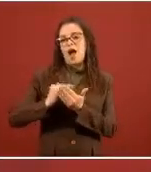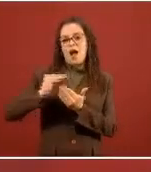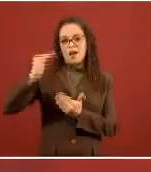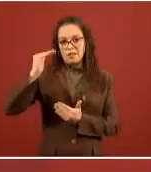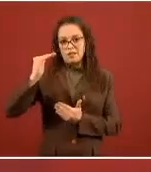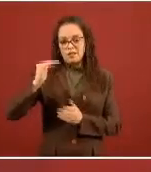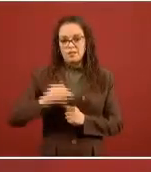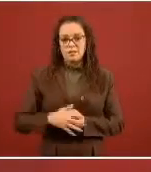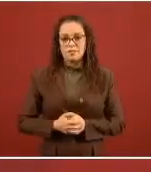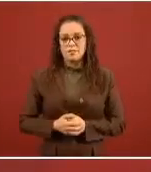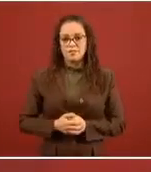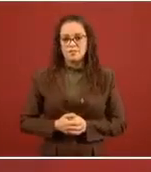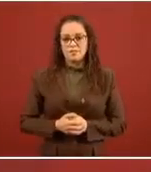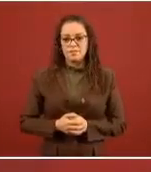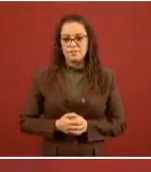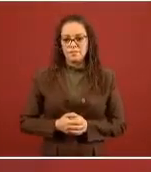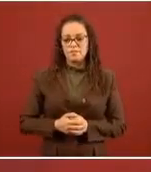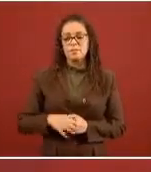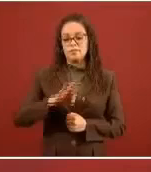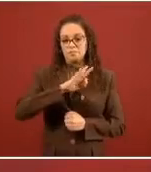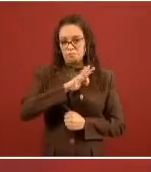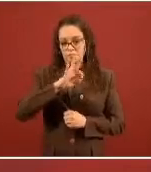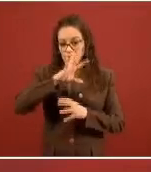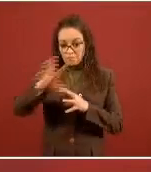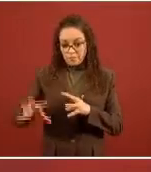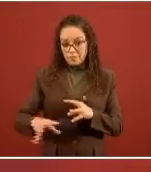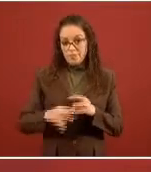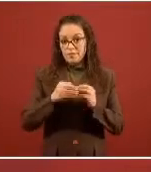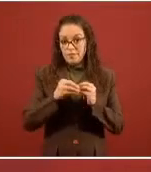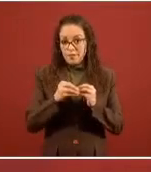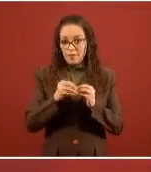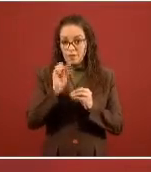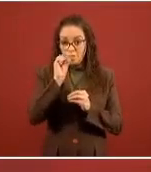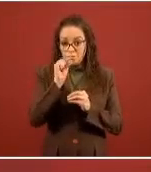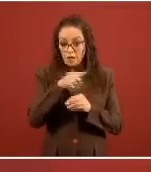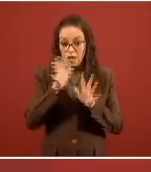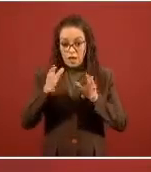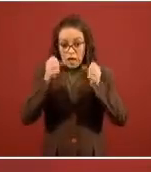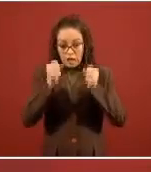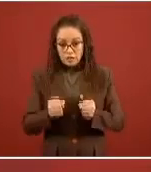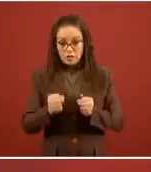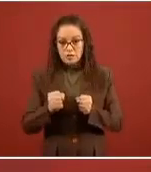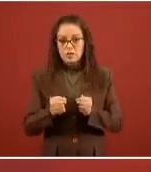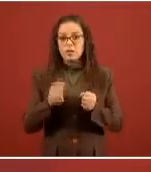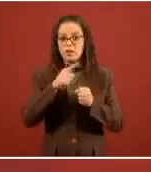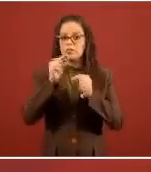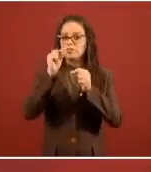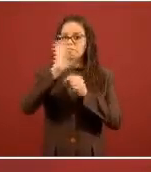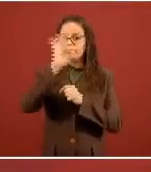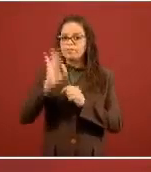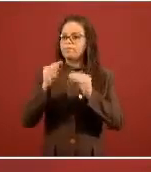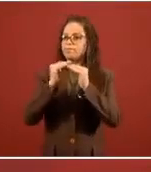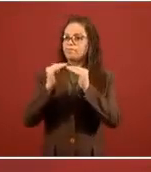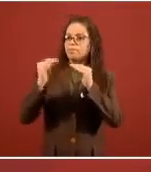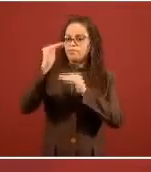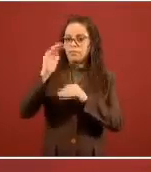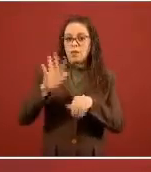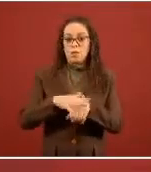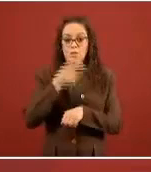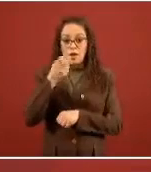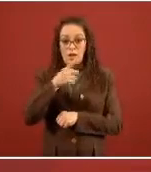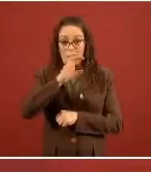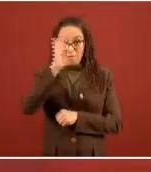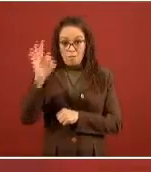darnos un mínimo más que sumar a los ya confirmados, pero realmente pudieran ser más, porque si el porcentaje de positividad se